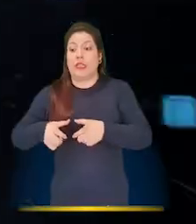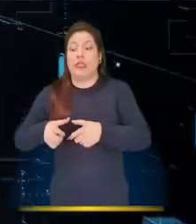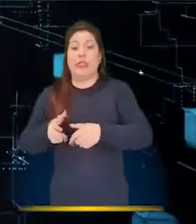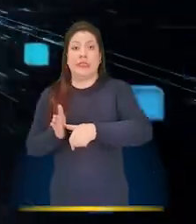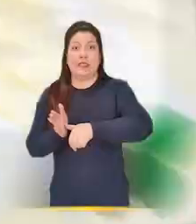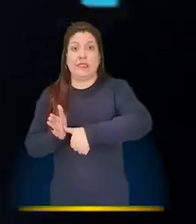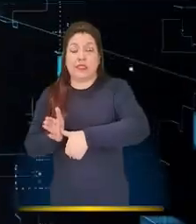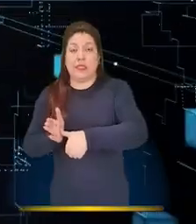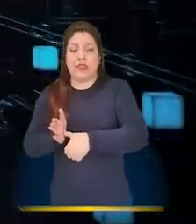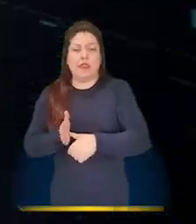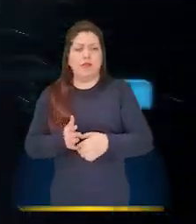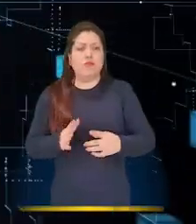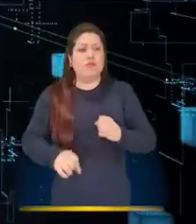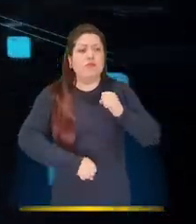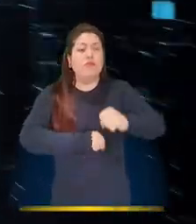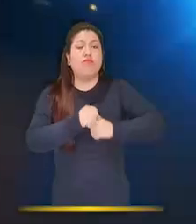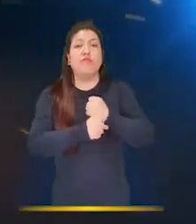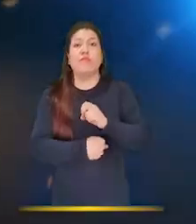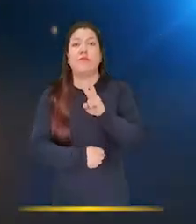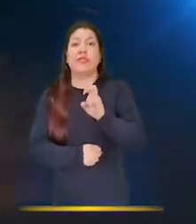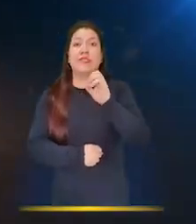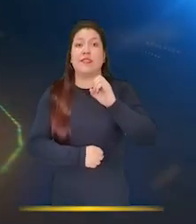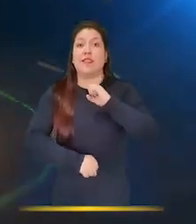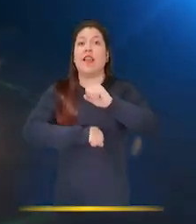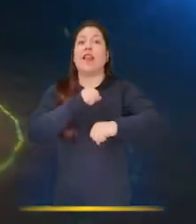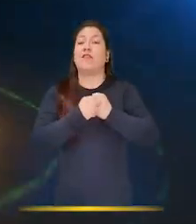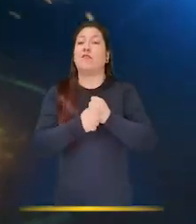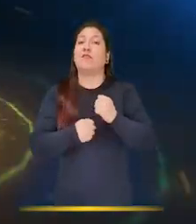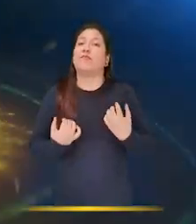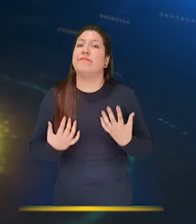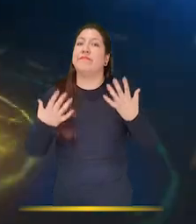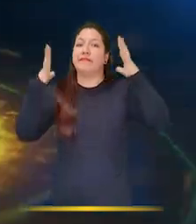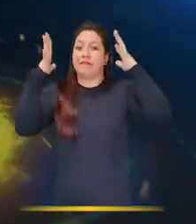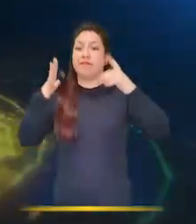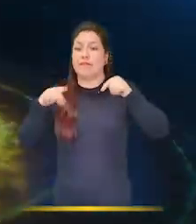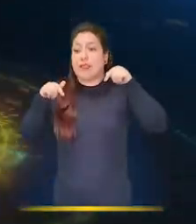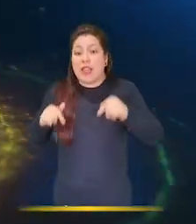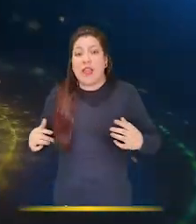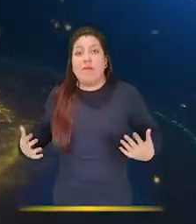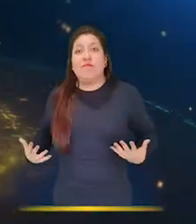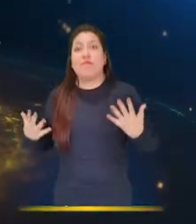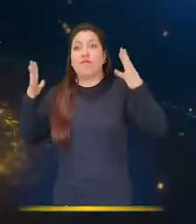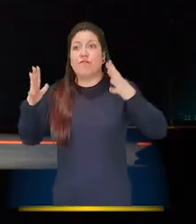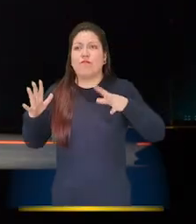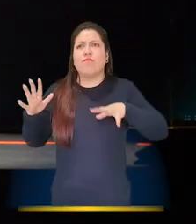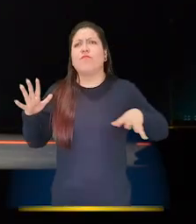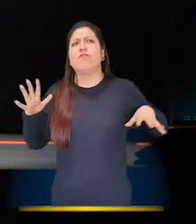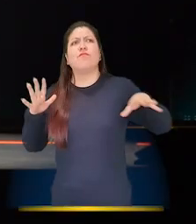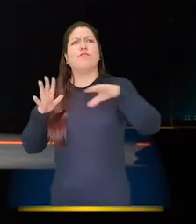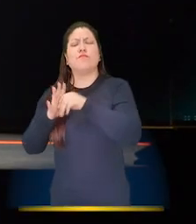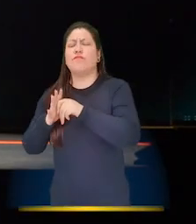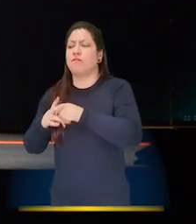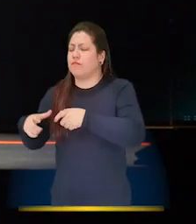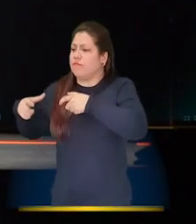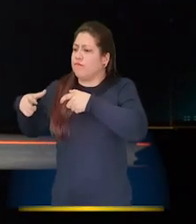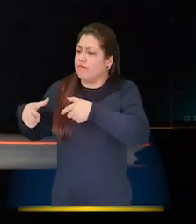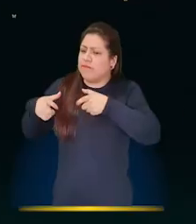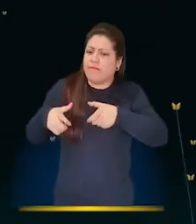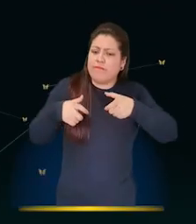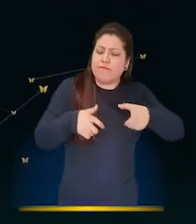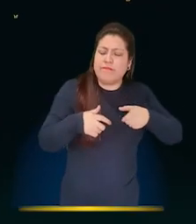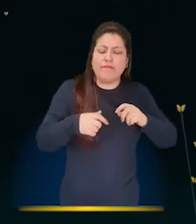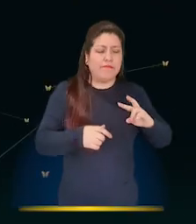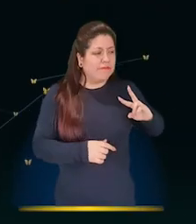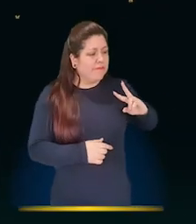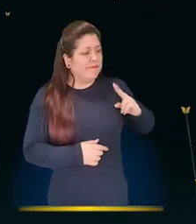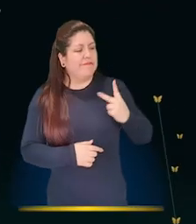La cédula de ciudadanía colombiana cumple 70 años y como parte de esta celebración, queremos evocar sus principales hitos